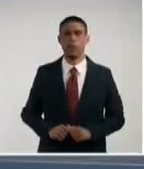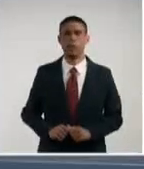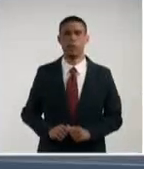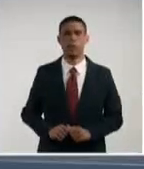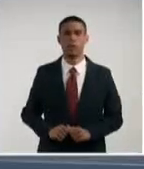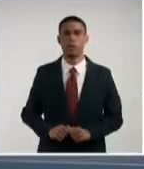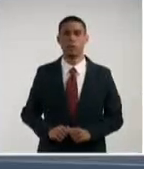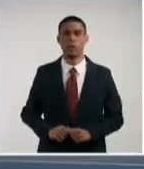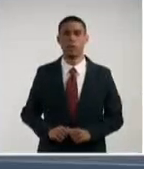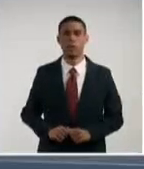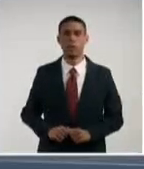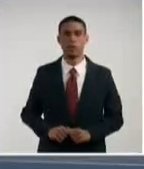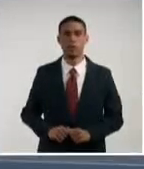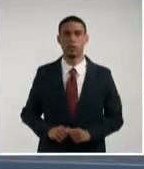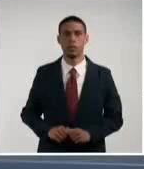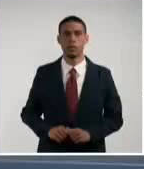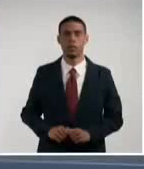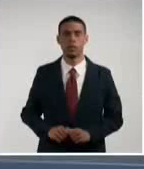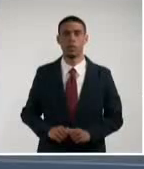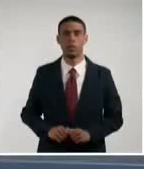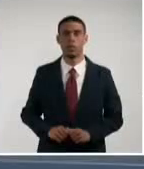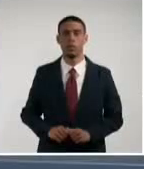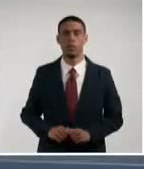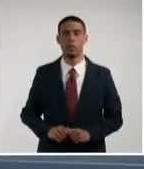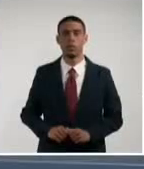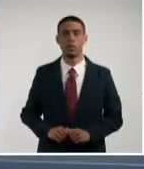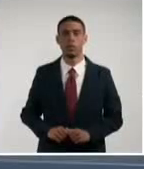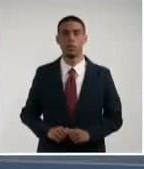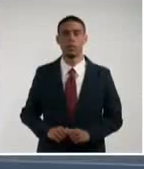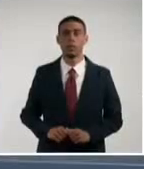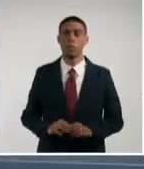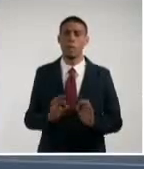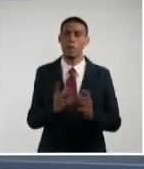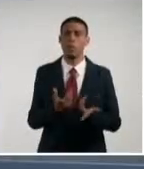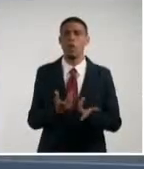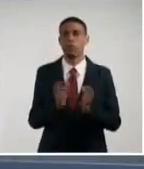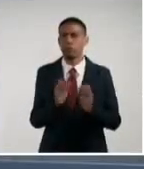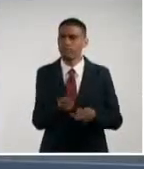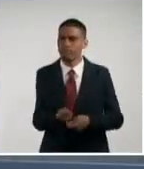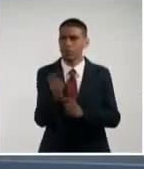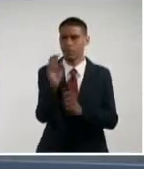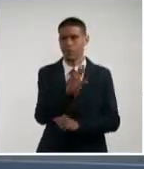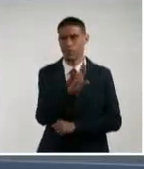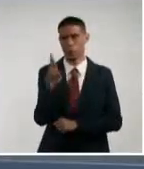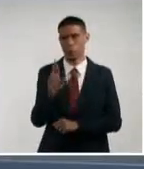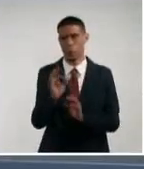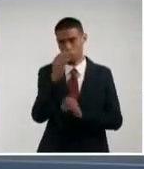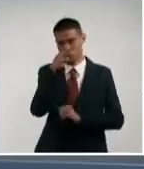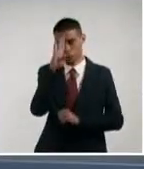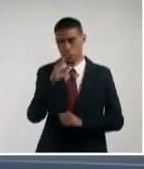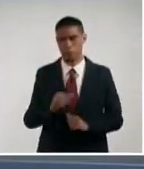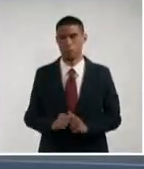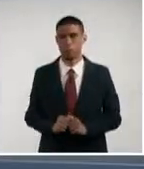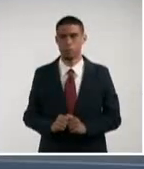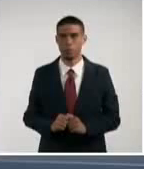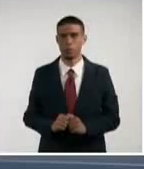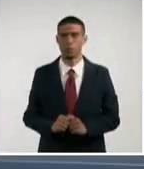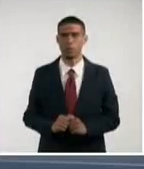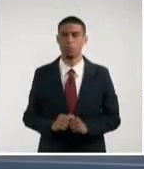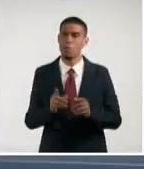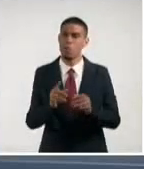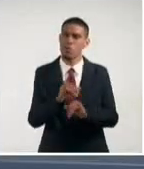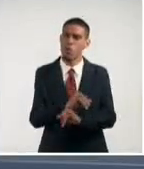ejército Raúl Castro Ruz en el acto por el aniversario 65 del triunfo de la Revolución Cubana. Como le habíamos